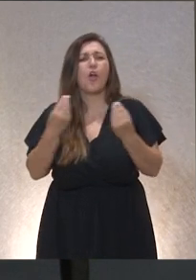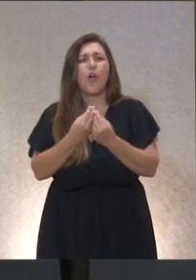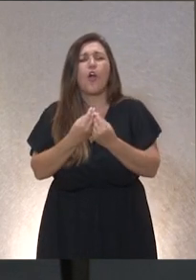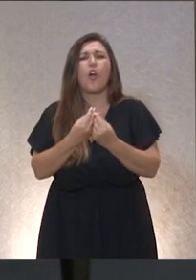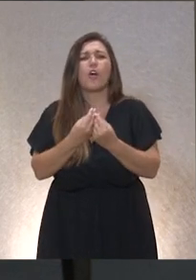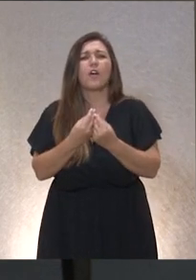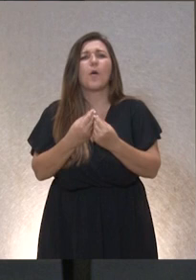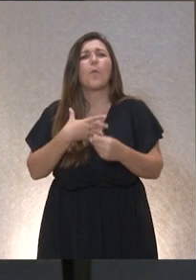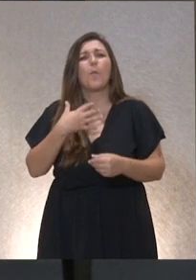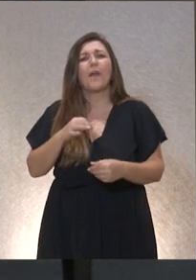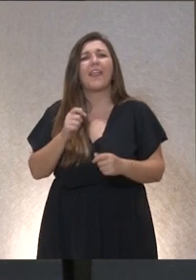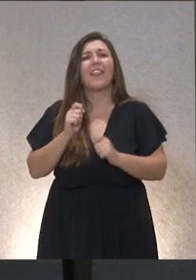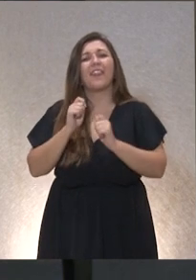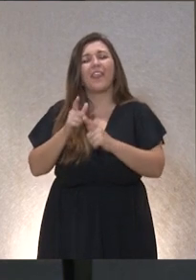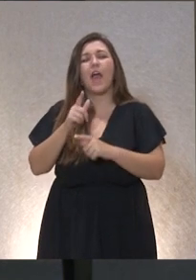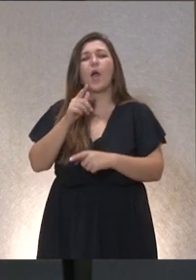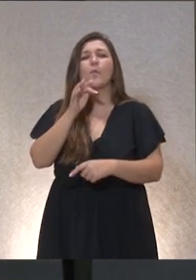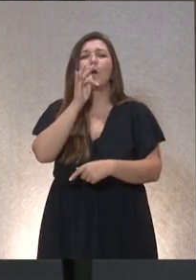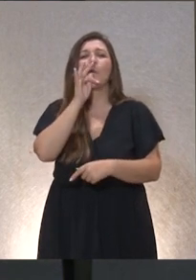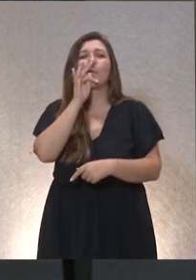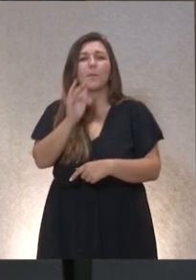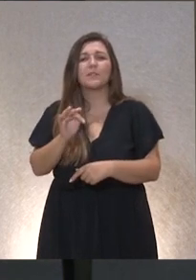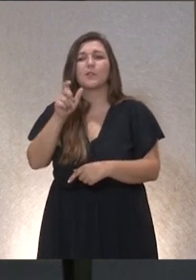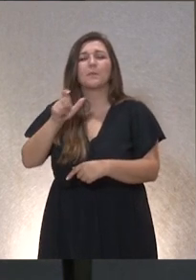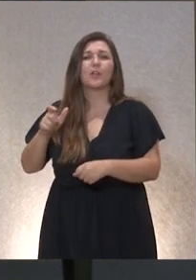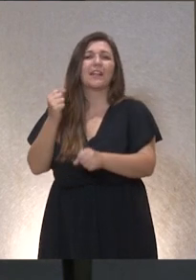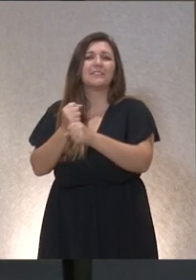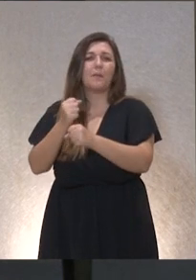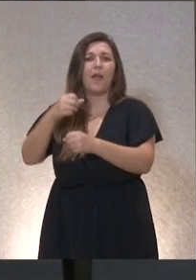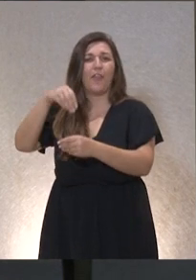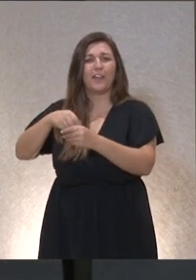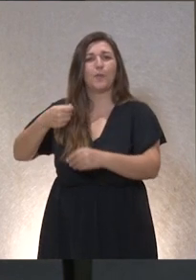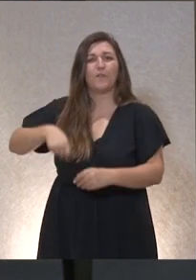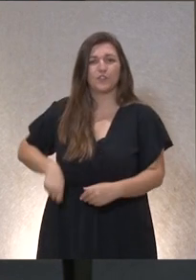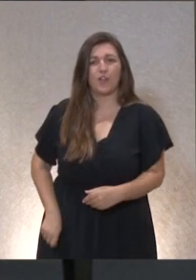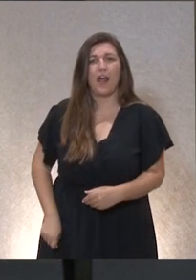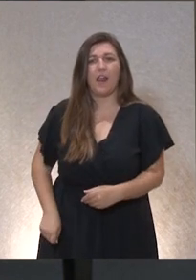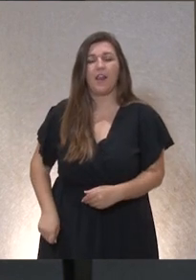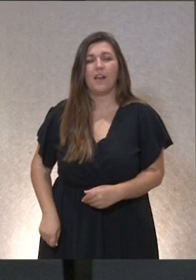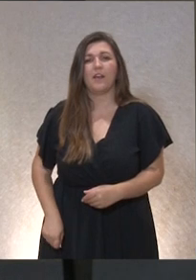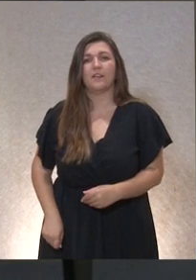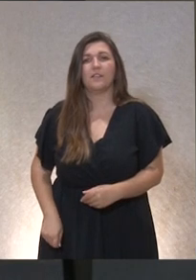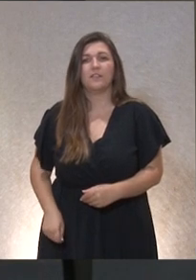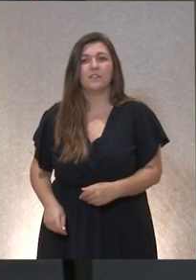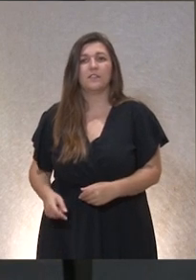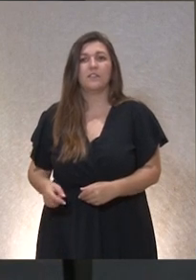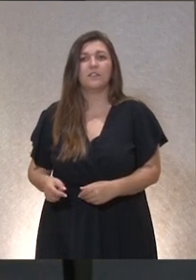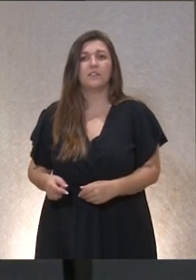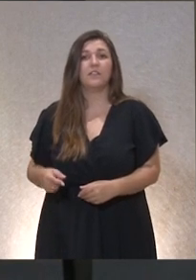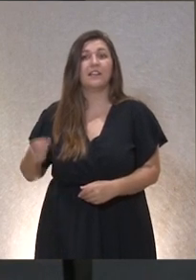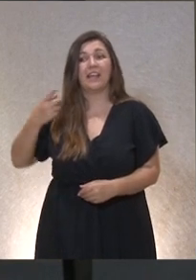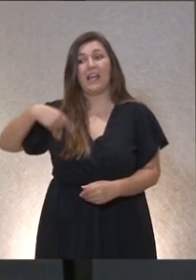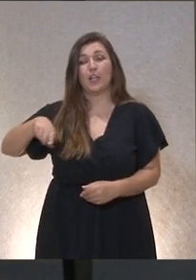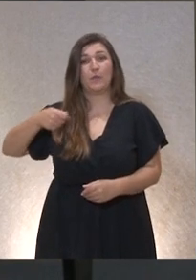acrecentó el compromiso de Los profesionales y que también entre los profesionales pues eh